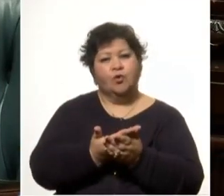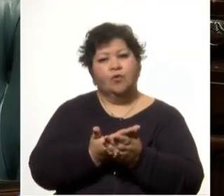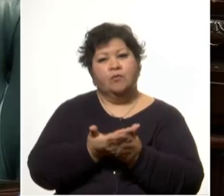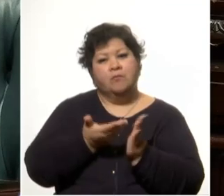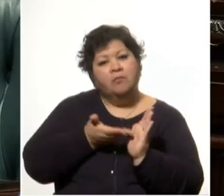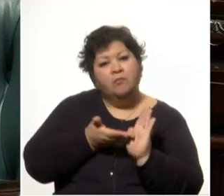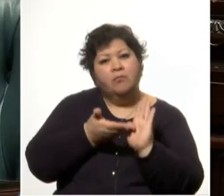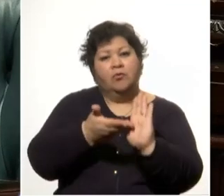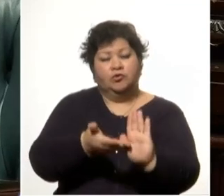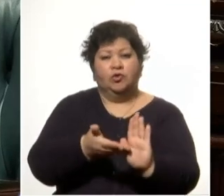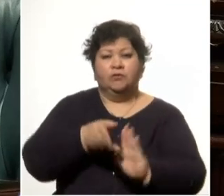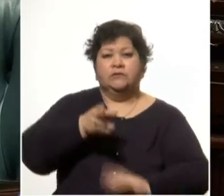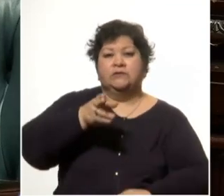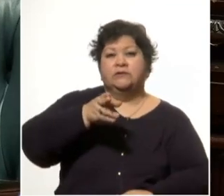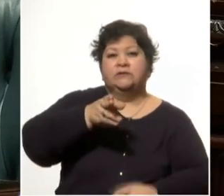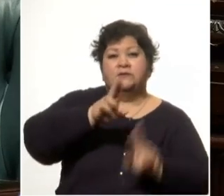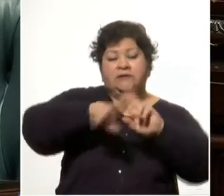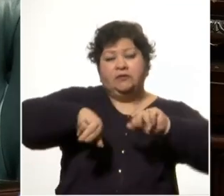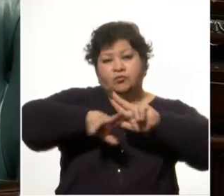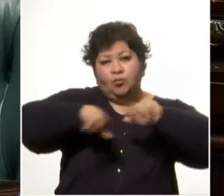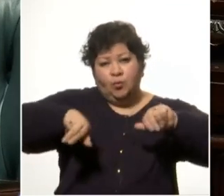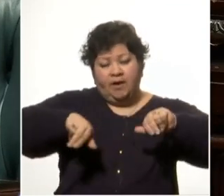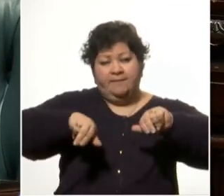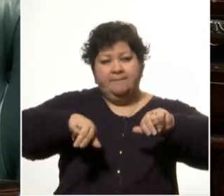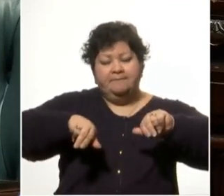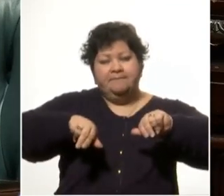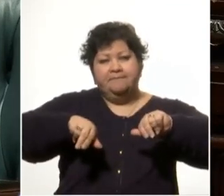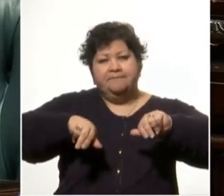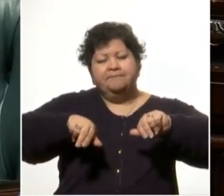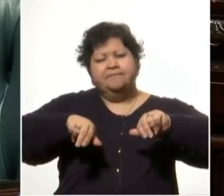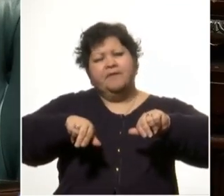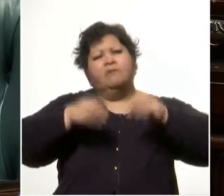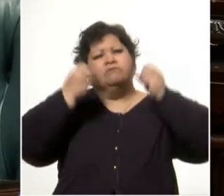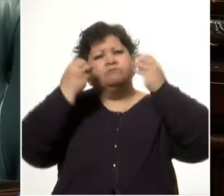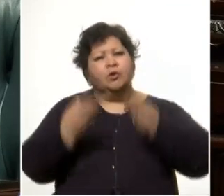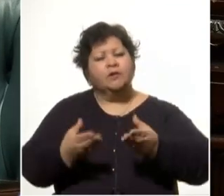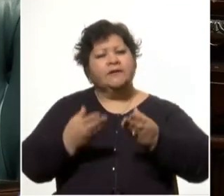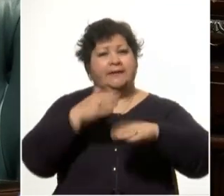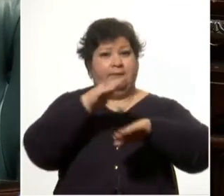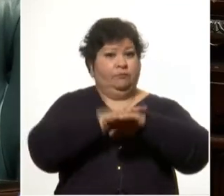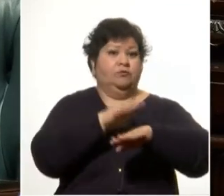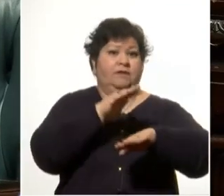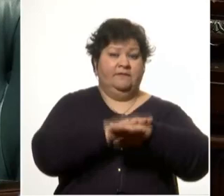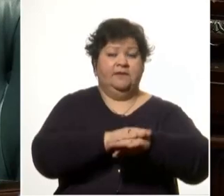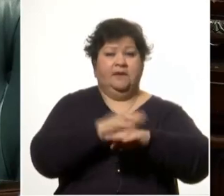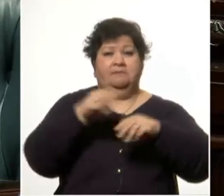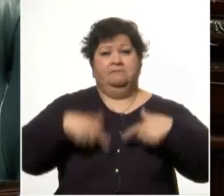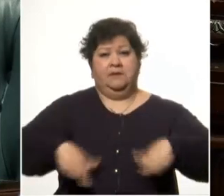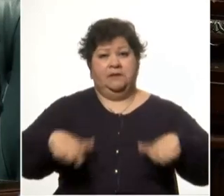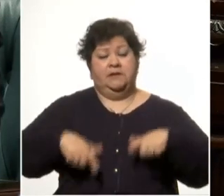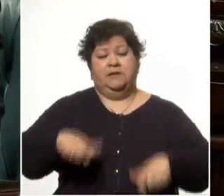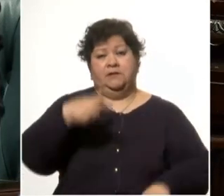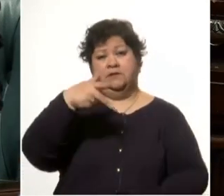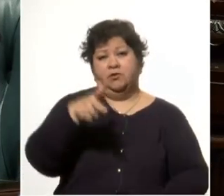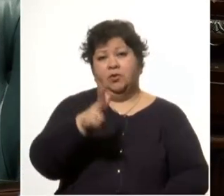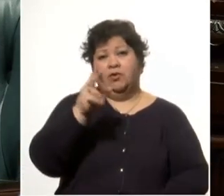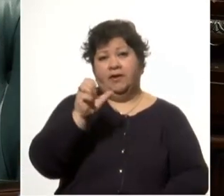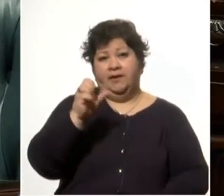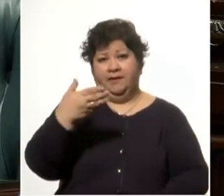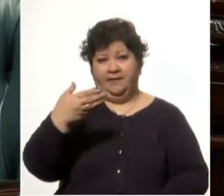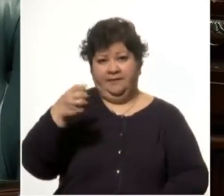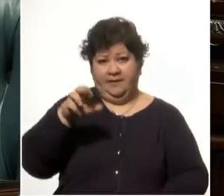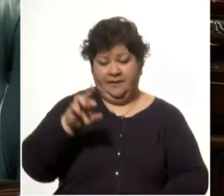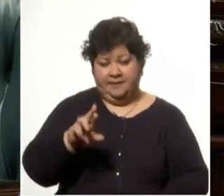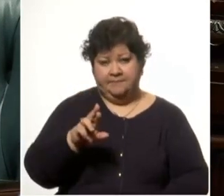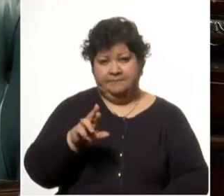en el día de hoy, pues es clara la responsabilidad que el ministro Heber tuvo en todo este proceso que nos condujo a la firma de